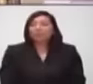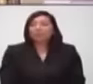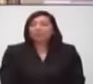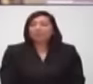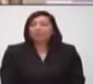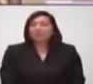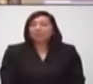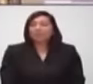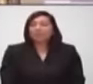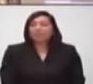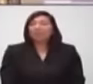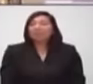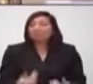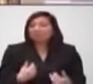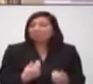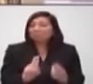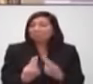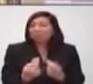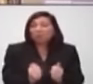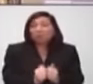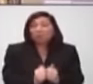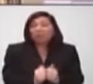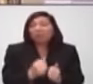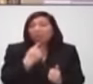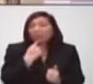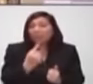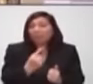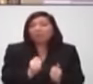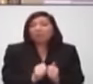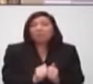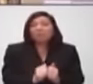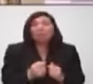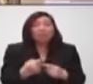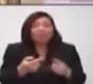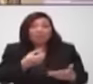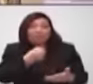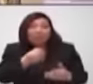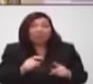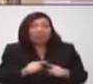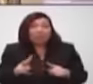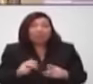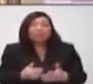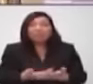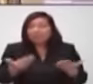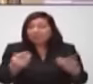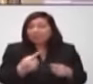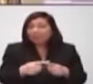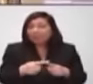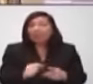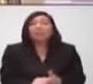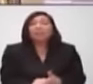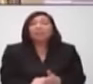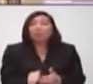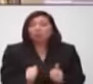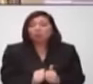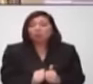El señor Piñeiro tiene relación, según lo manifestado por los medios televisivos, de prensa escrita, etcétera, con